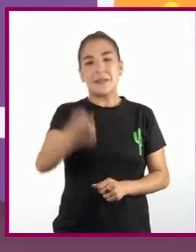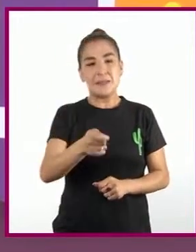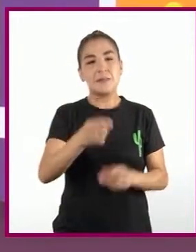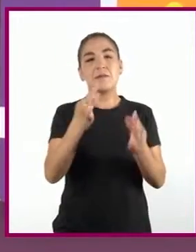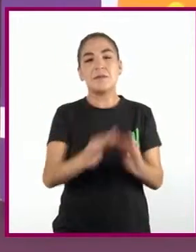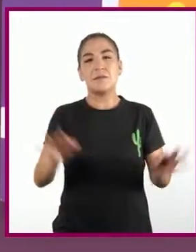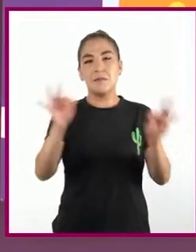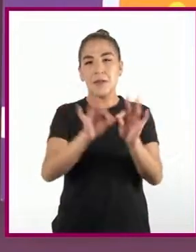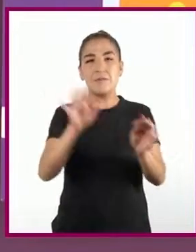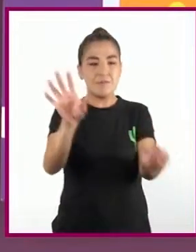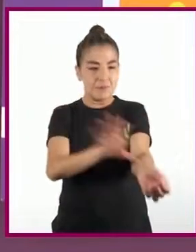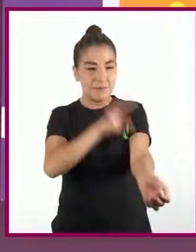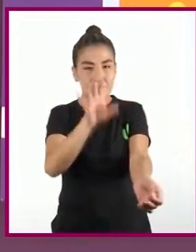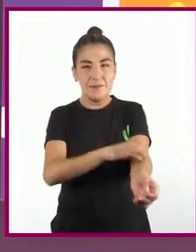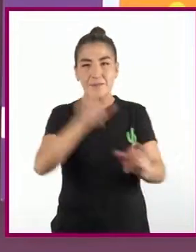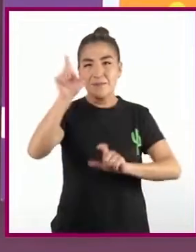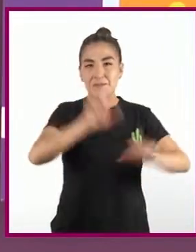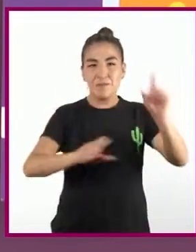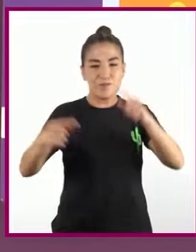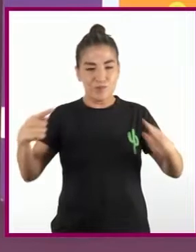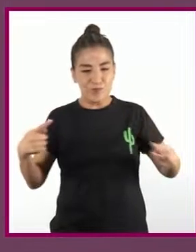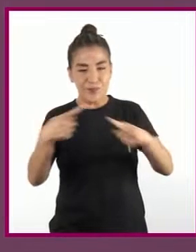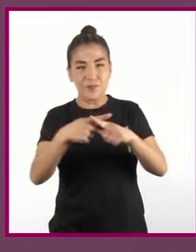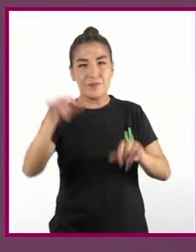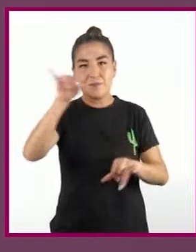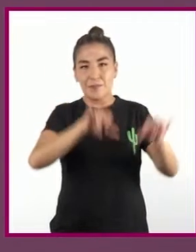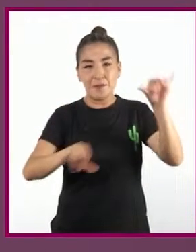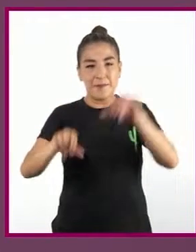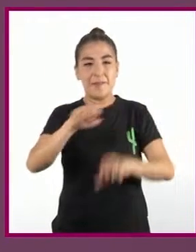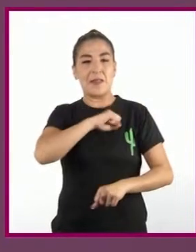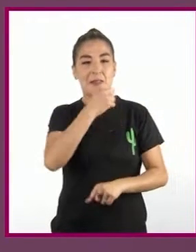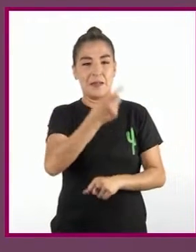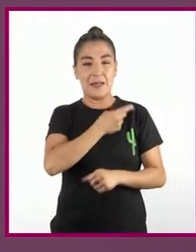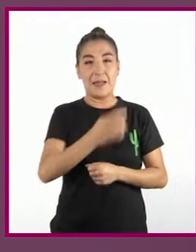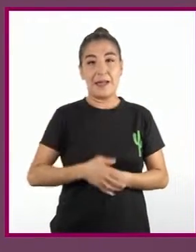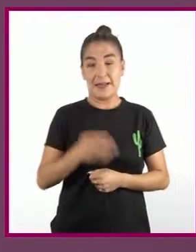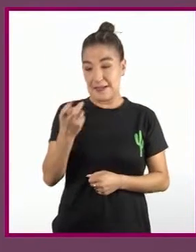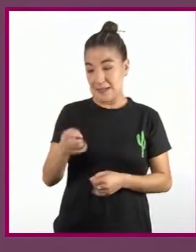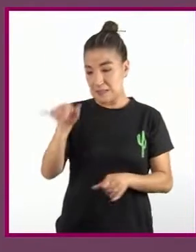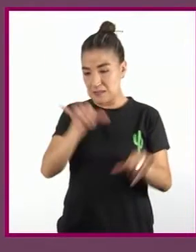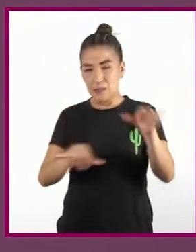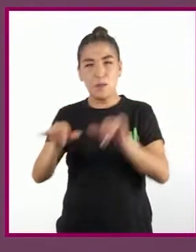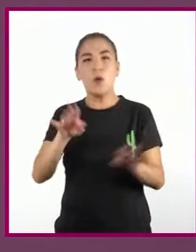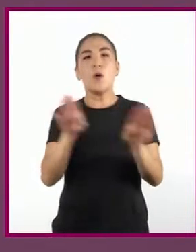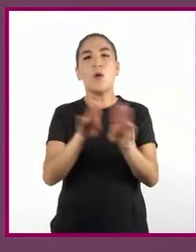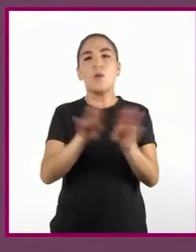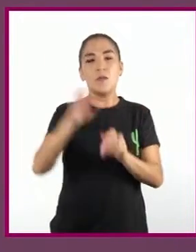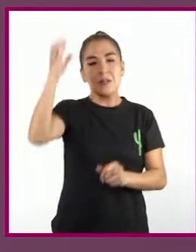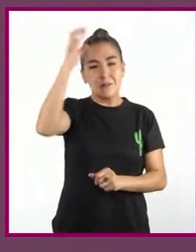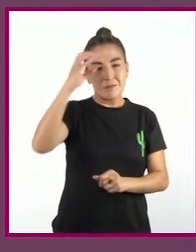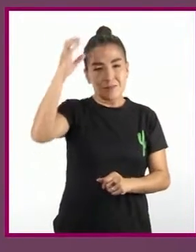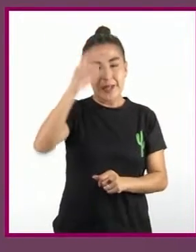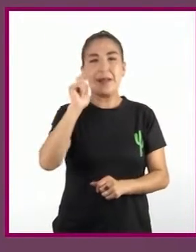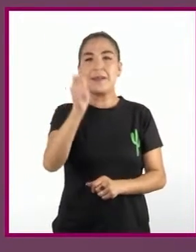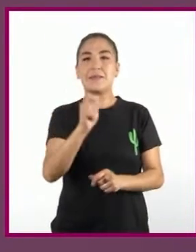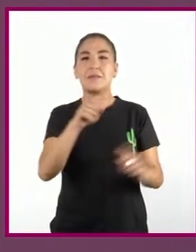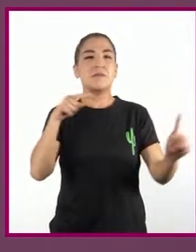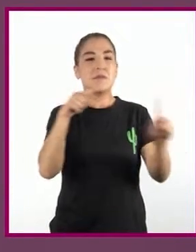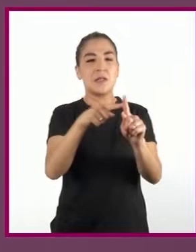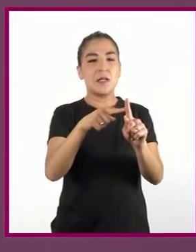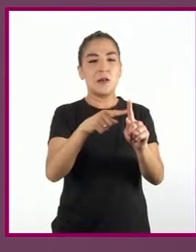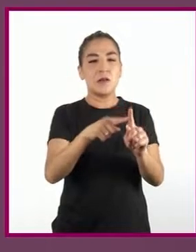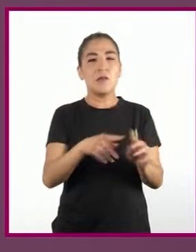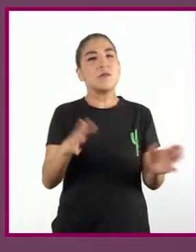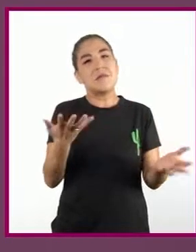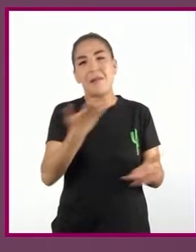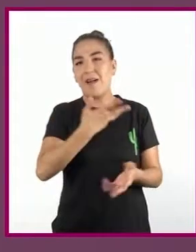químicas en el cuidado de la salud y el ambiente. La química es una ciencia considerada ubicua, es decir, se